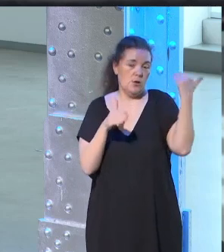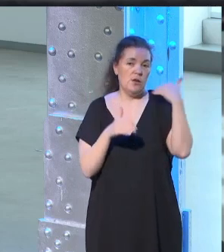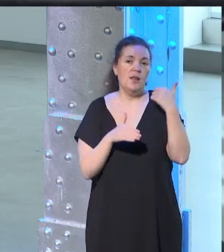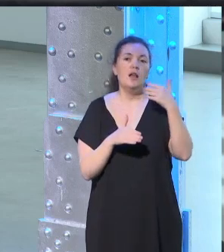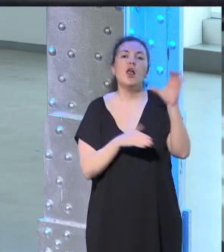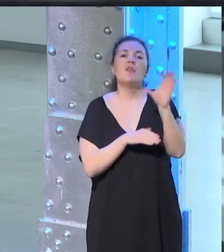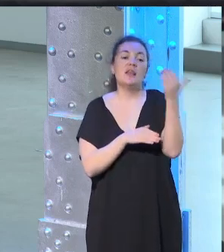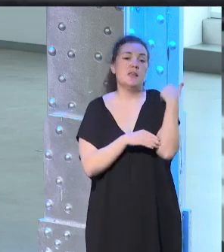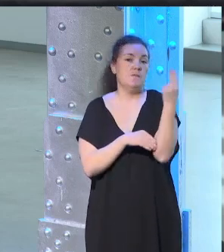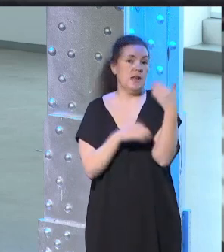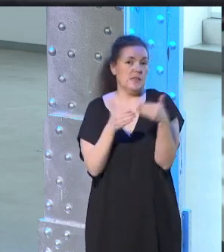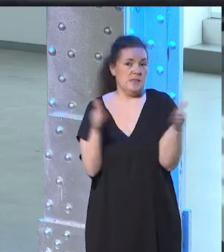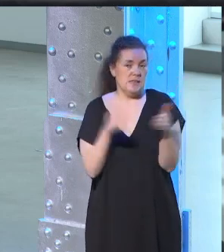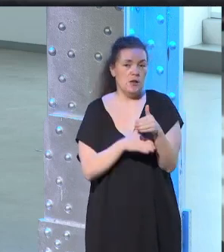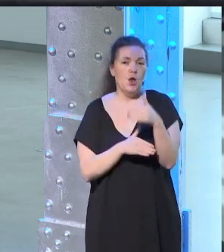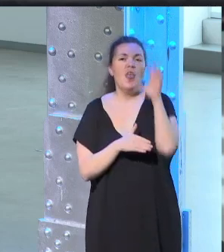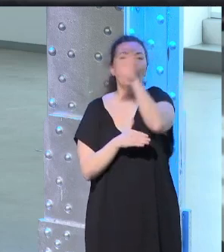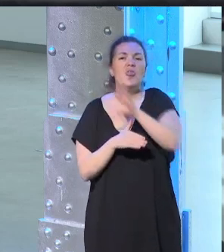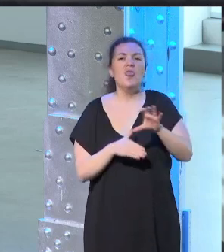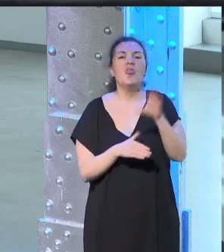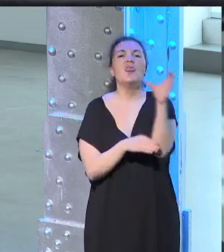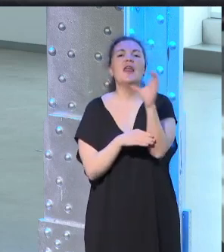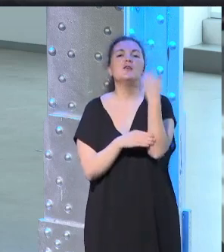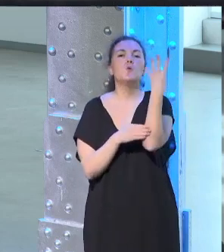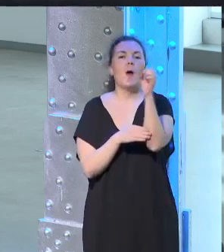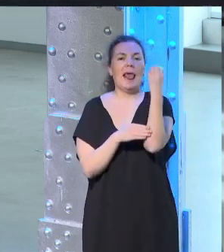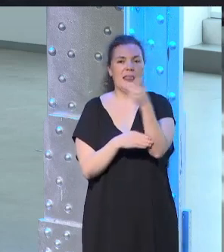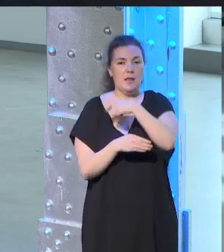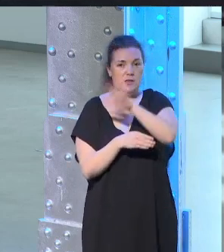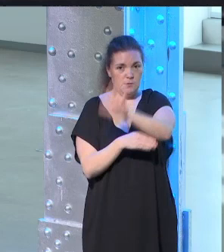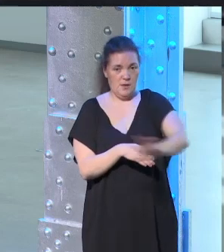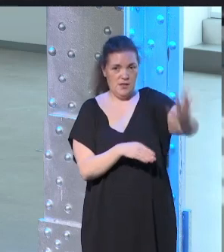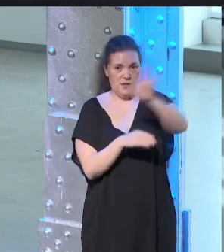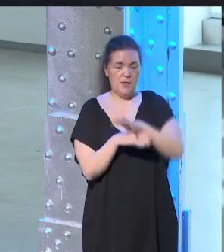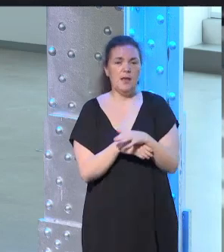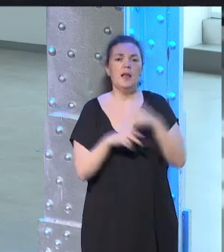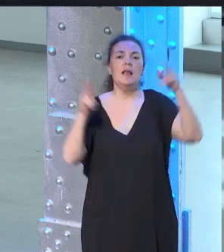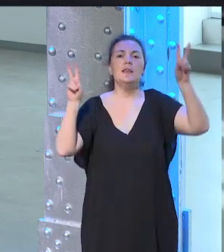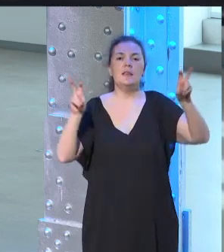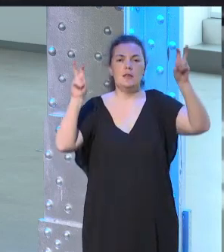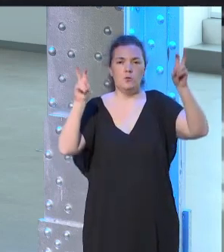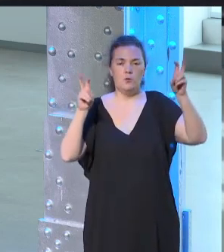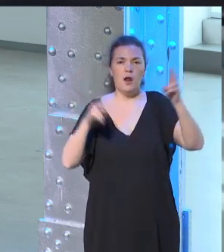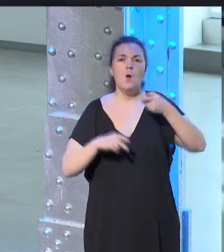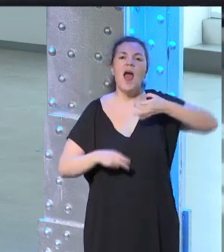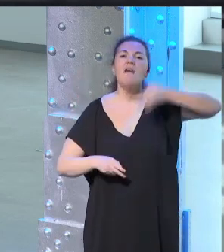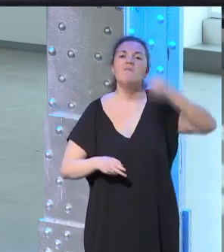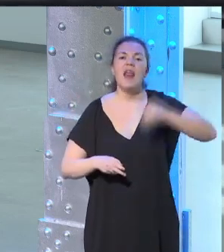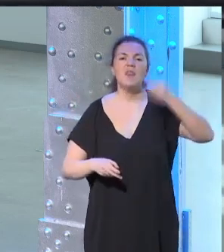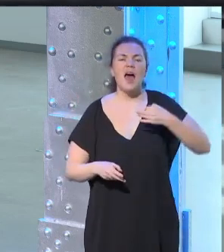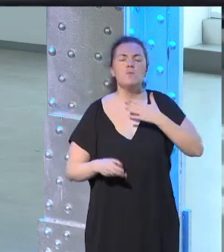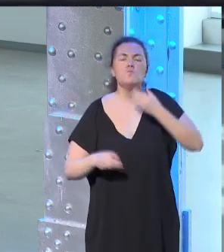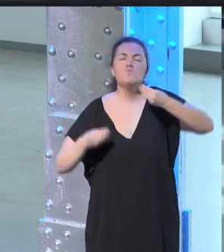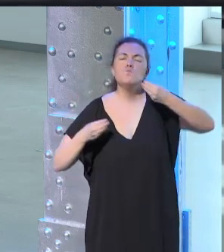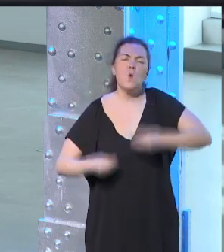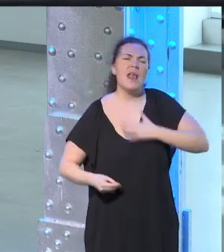cines desde el viernes pasado, en 40 cines en España, que se titula Una verdad muy incómoda,